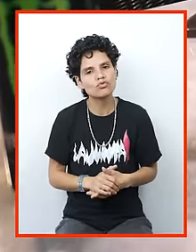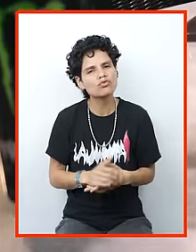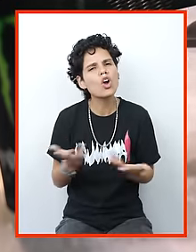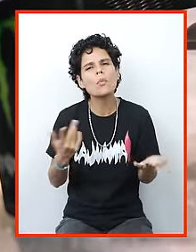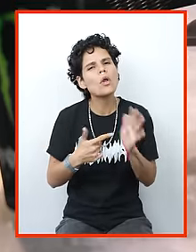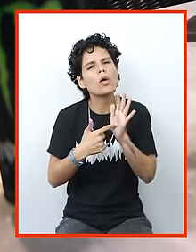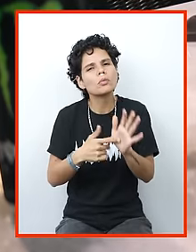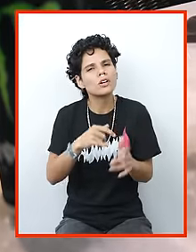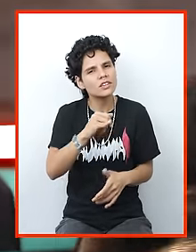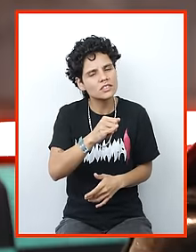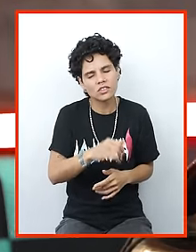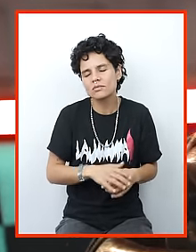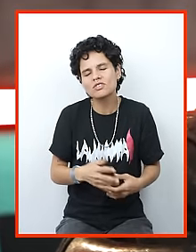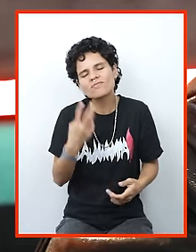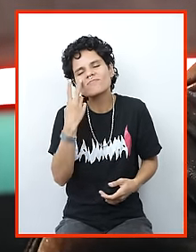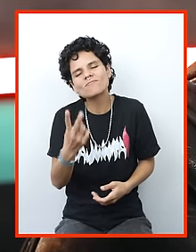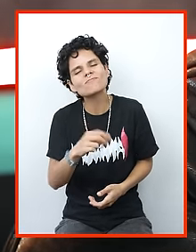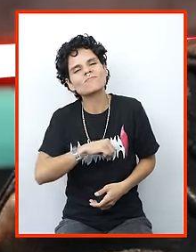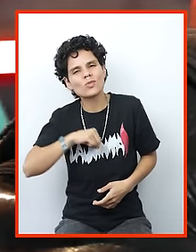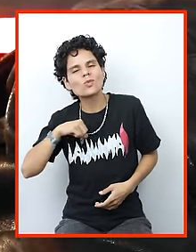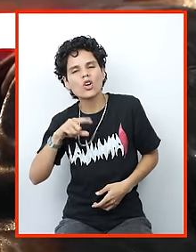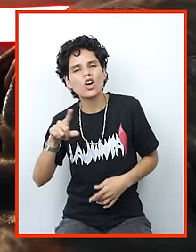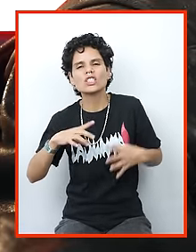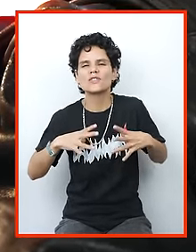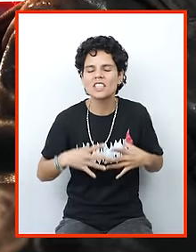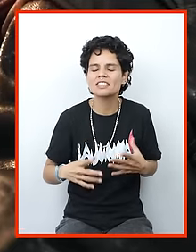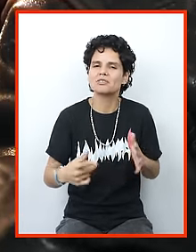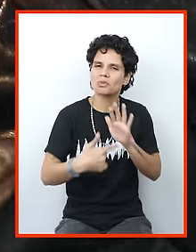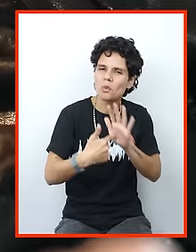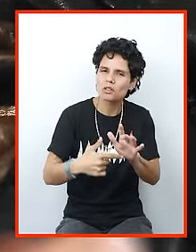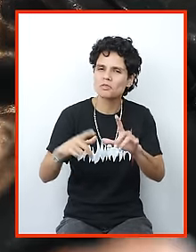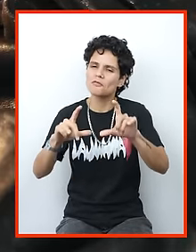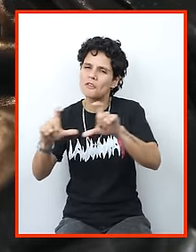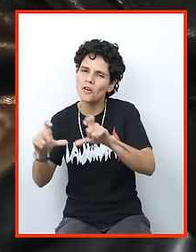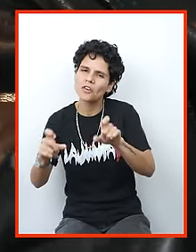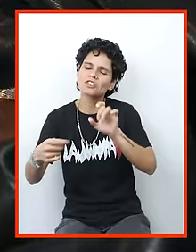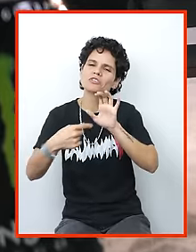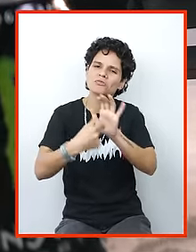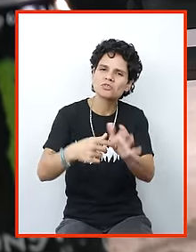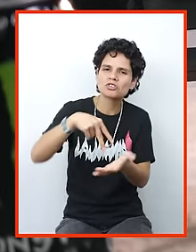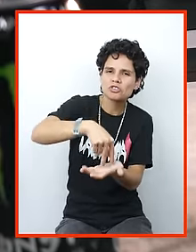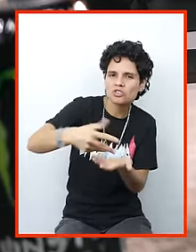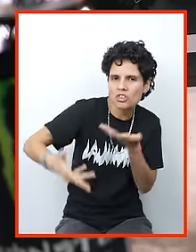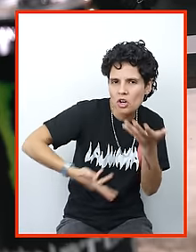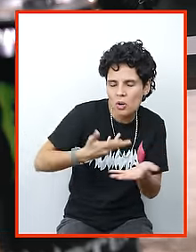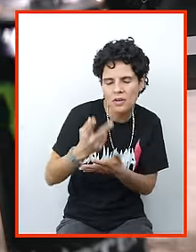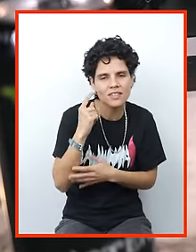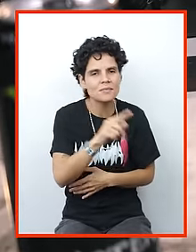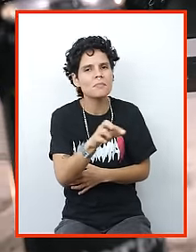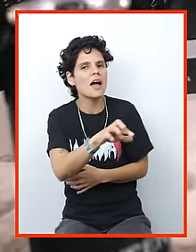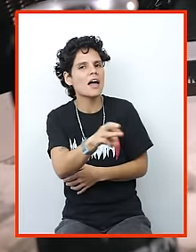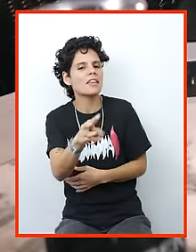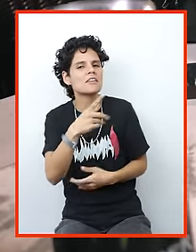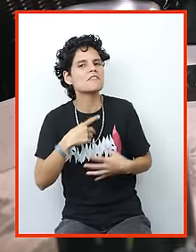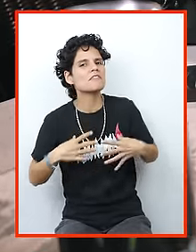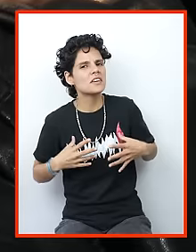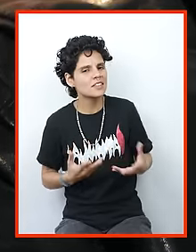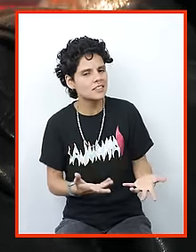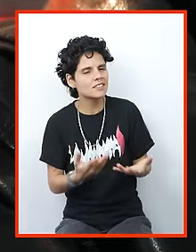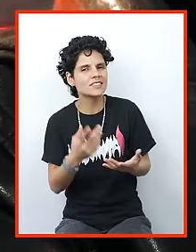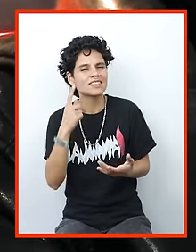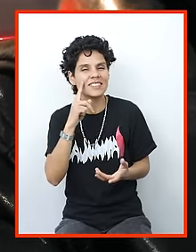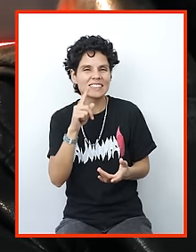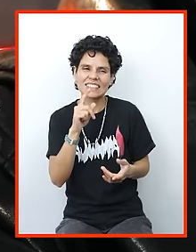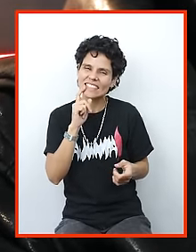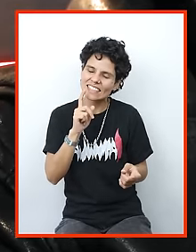Sí, están orgullosos. Están felices igual, porque igual les muestro como todos los shows, las fotos. Así que están tan contentos igual de que se esté dando ahora.